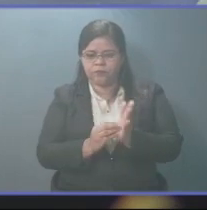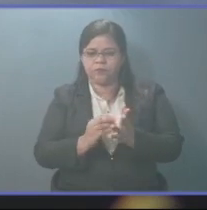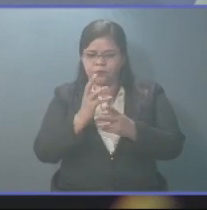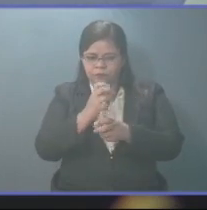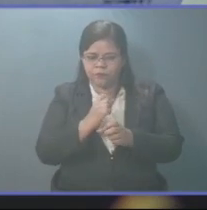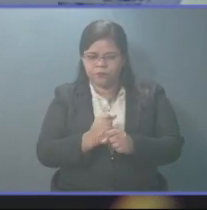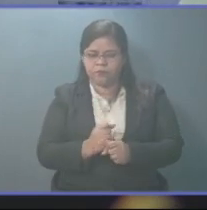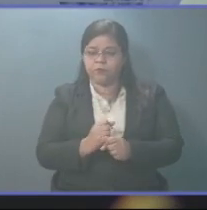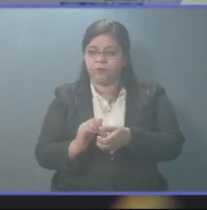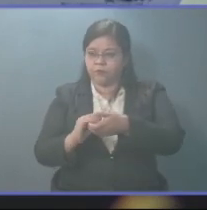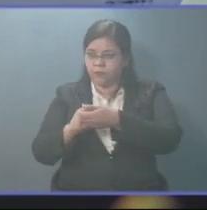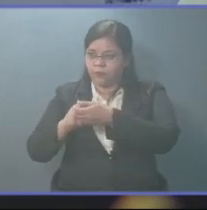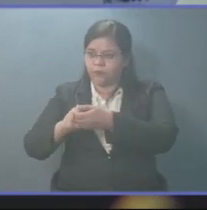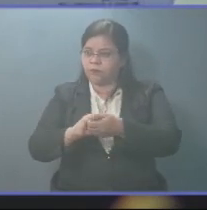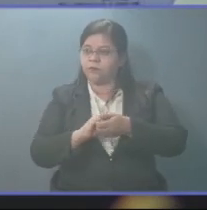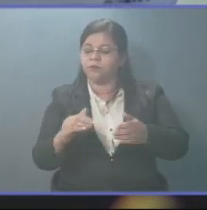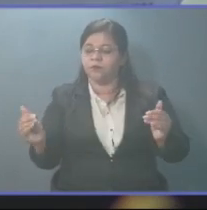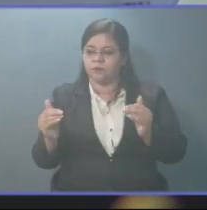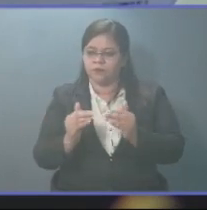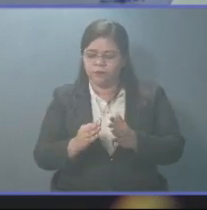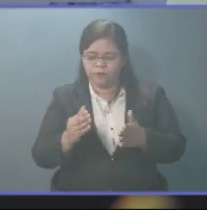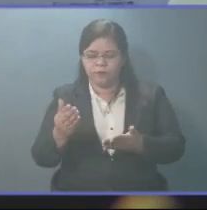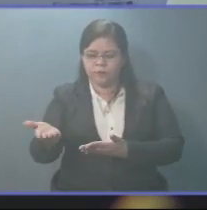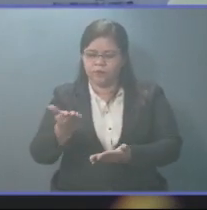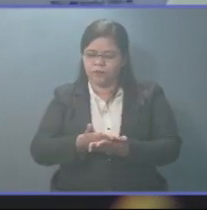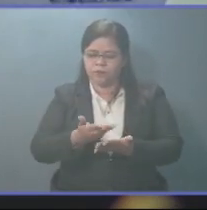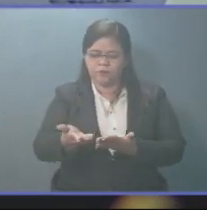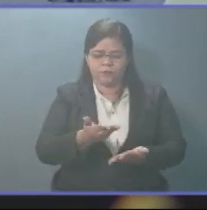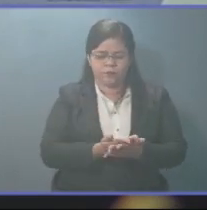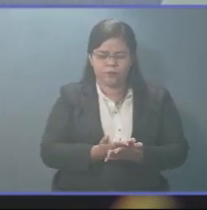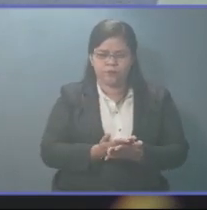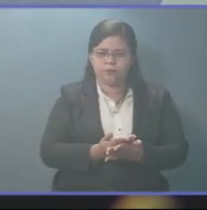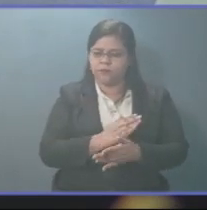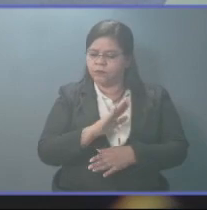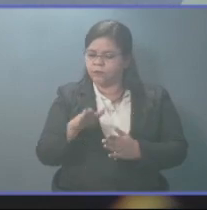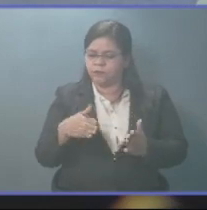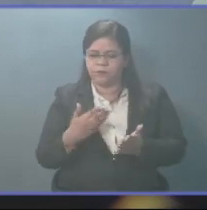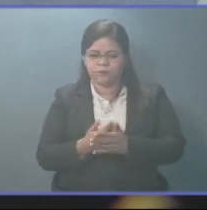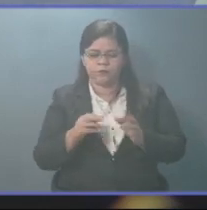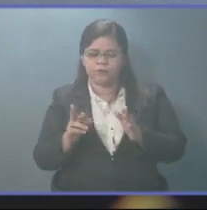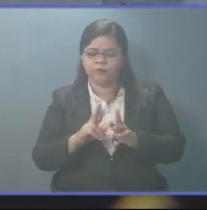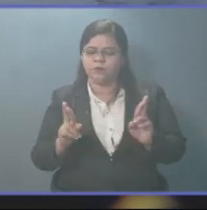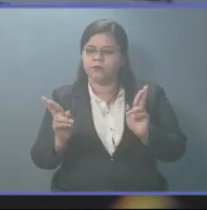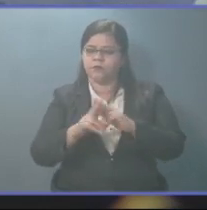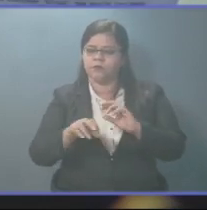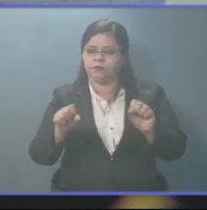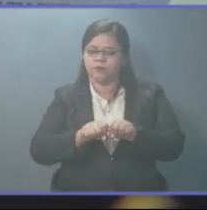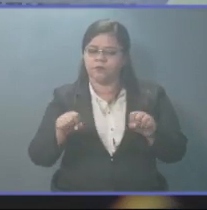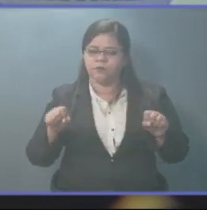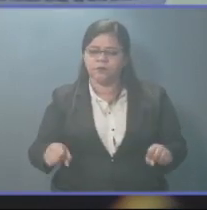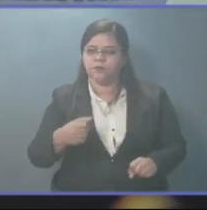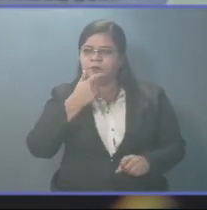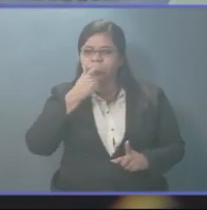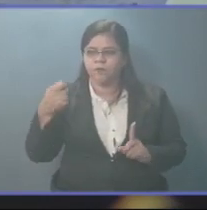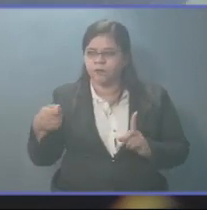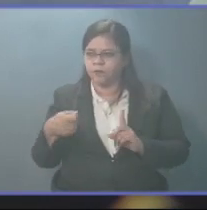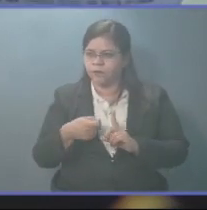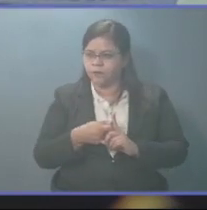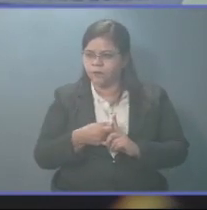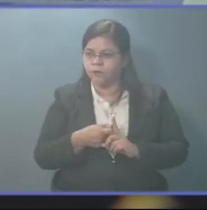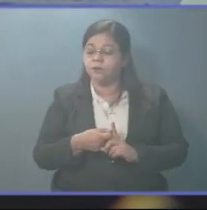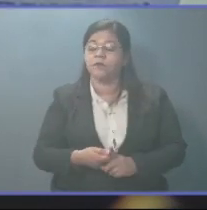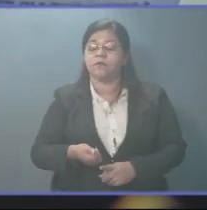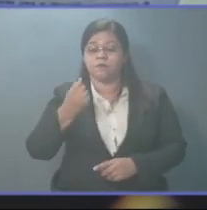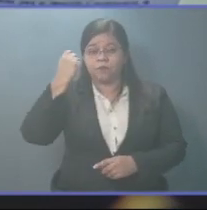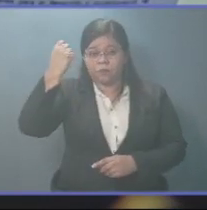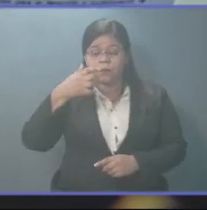solidaria, así como analizar todas las propuestas de reforma al sistema de pensiones. Es